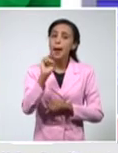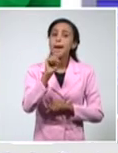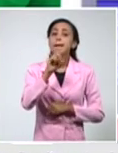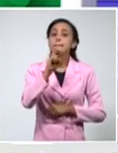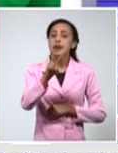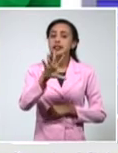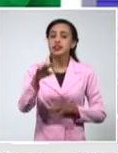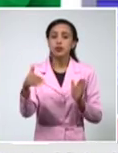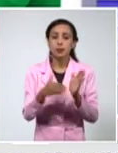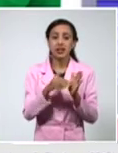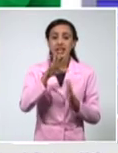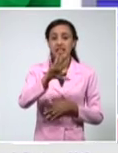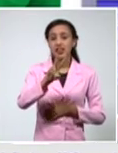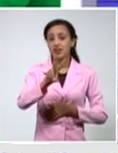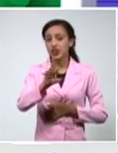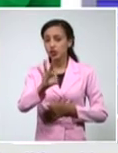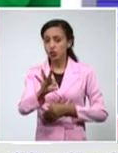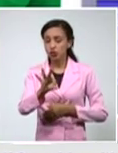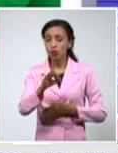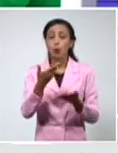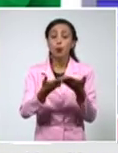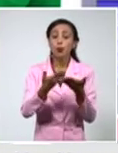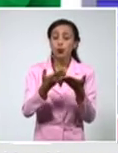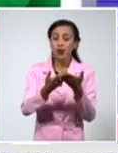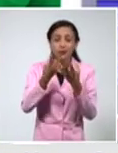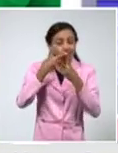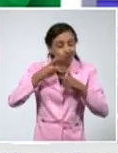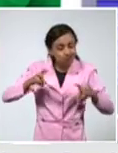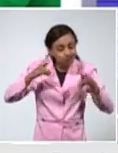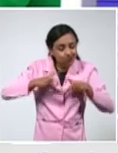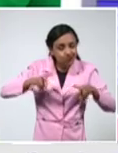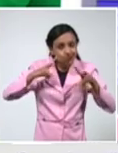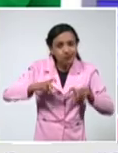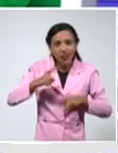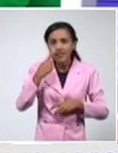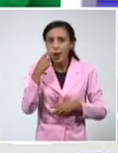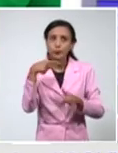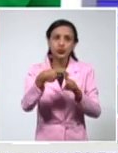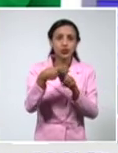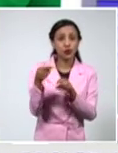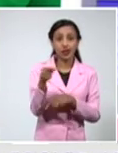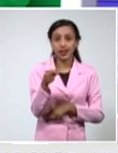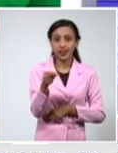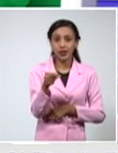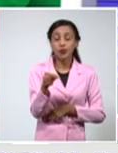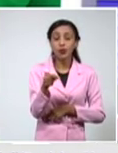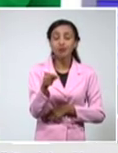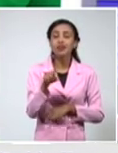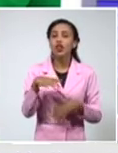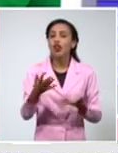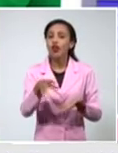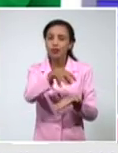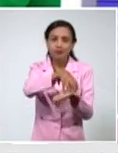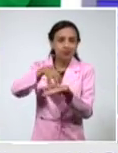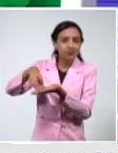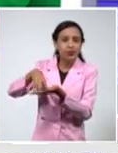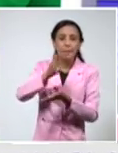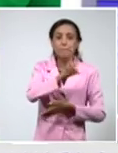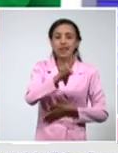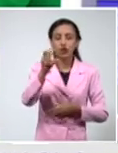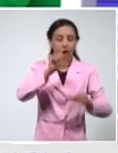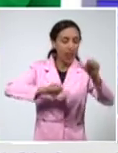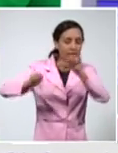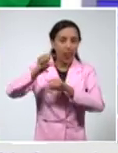20.578 muestras para el estudio de COVID-19 en nuestros 22 laboratorios de biología